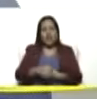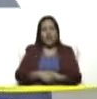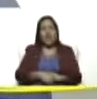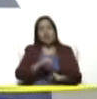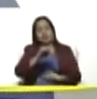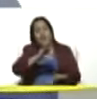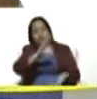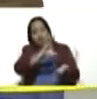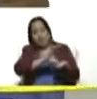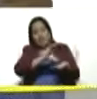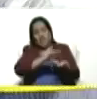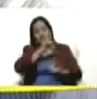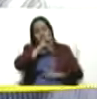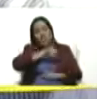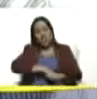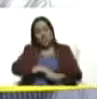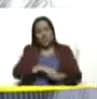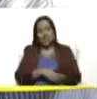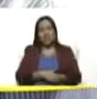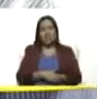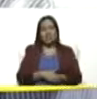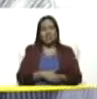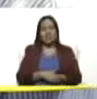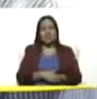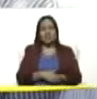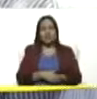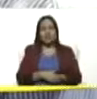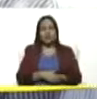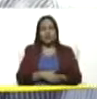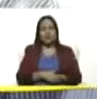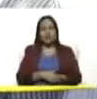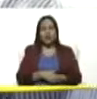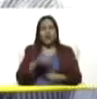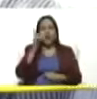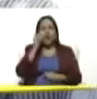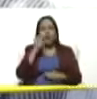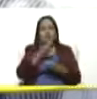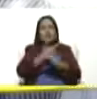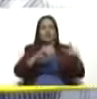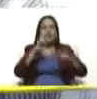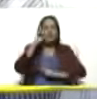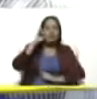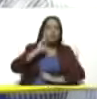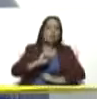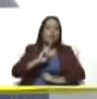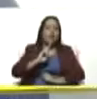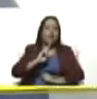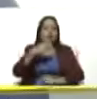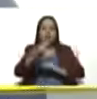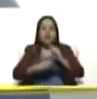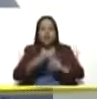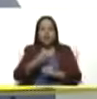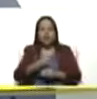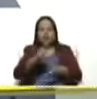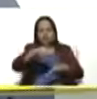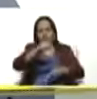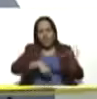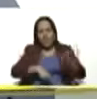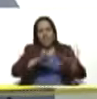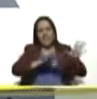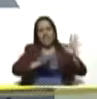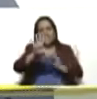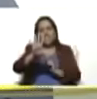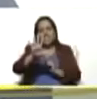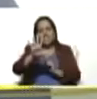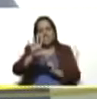La capital. Histórica, donde el libertador Simón Bolívar decretó aquel 15 de junio de